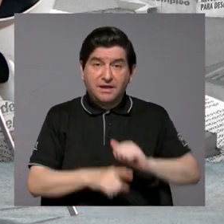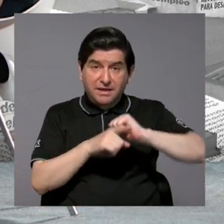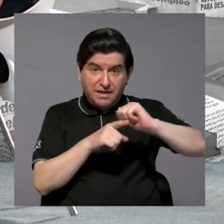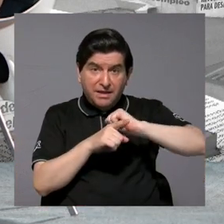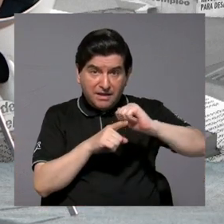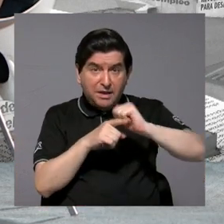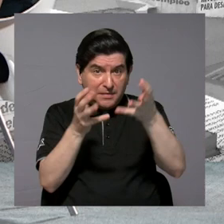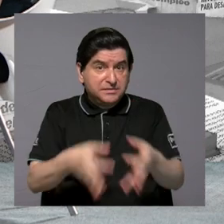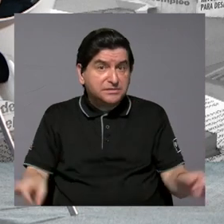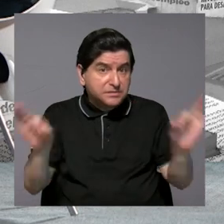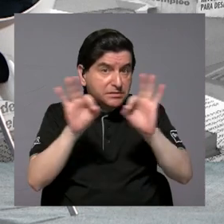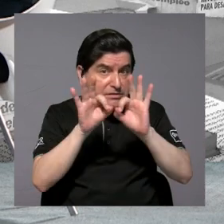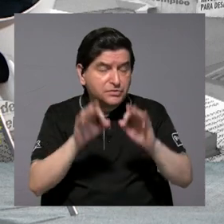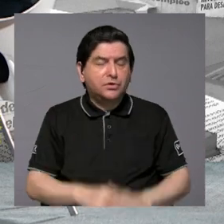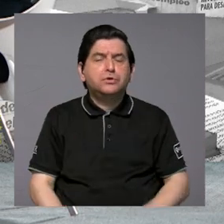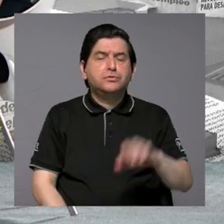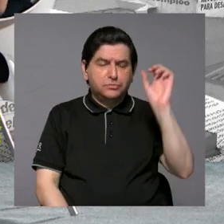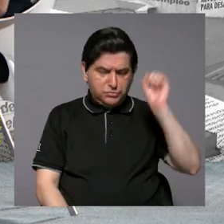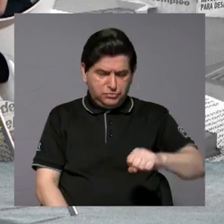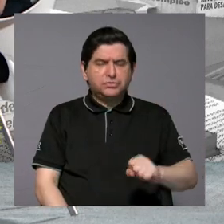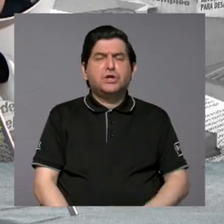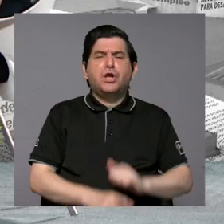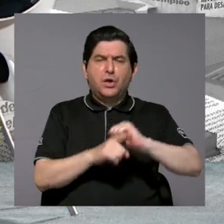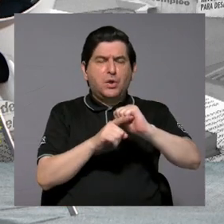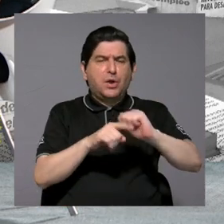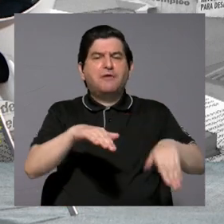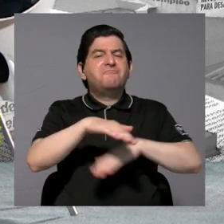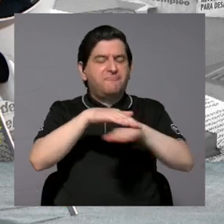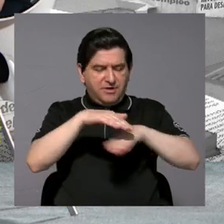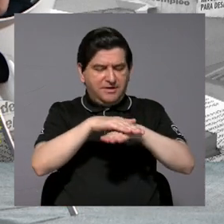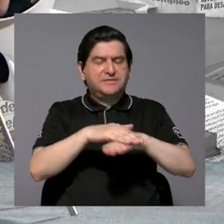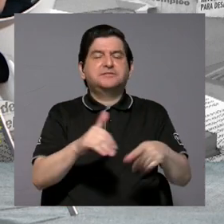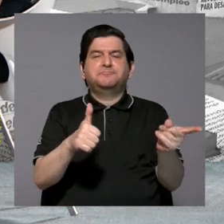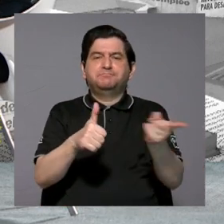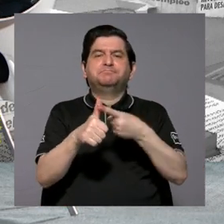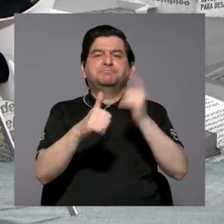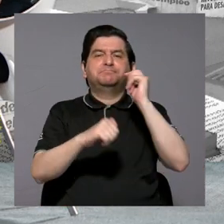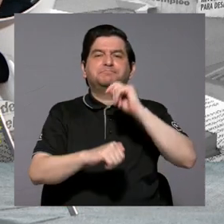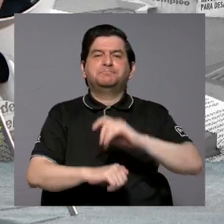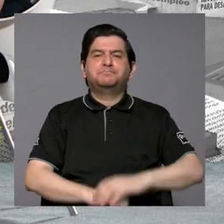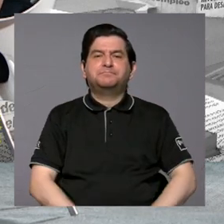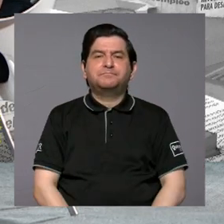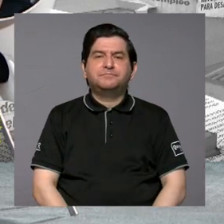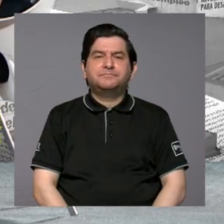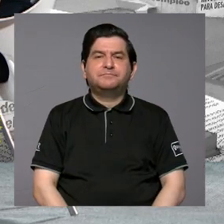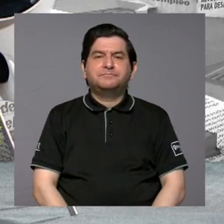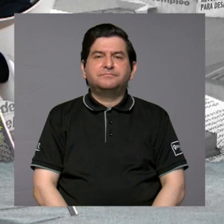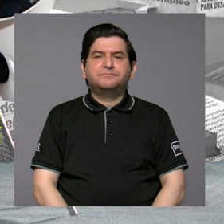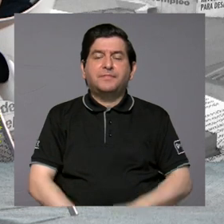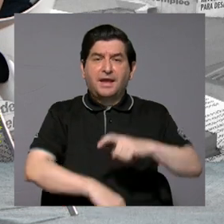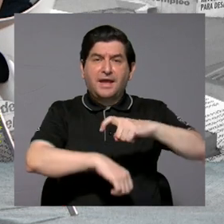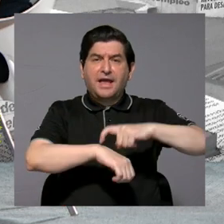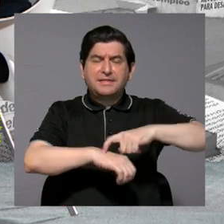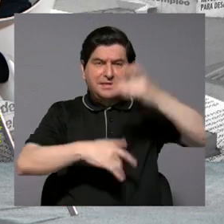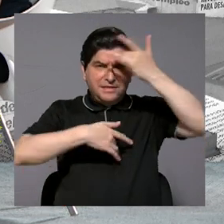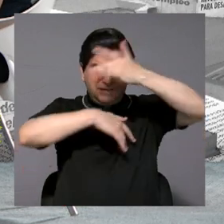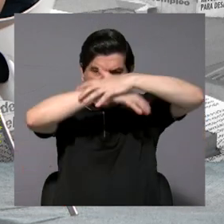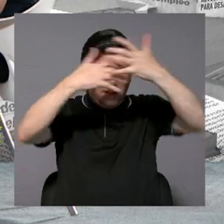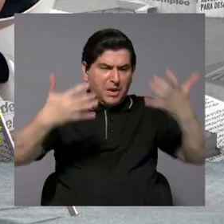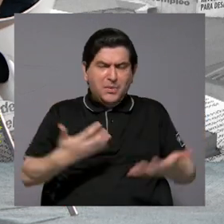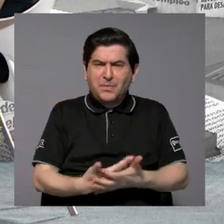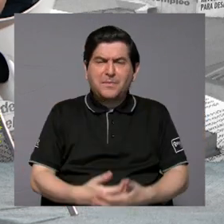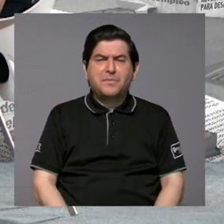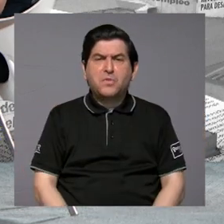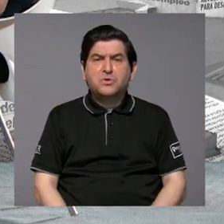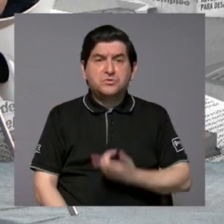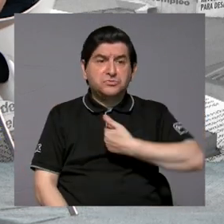capacitación es importante la capacitación es fundamental número uno en tiempos de de pandemia ni siquiera